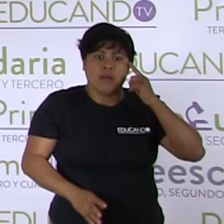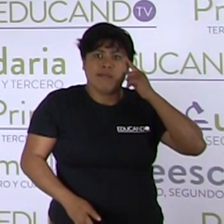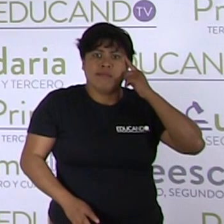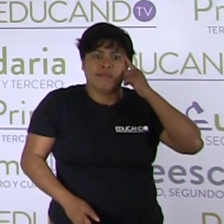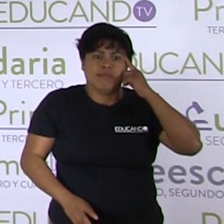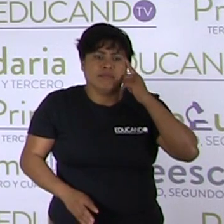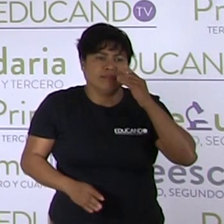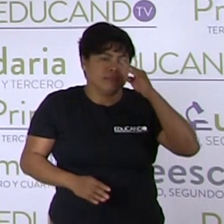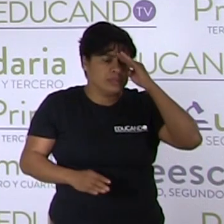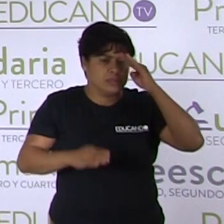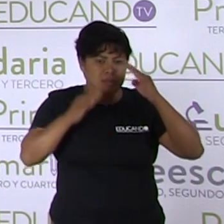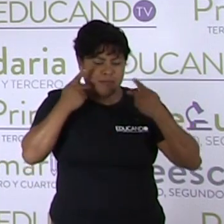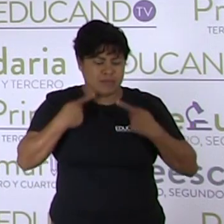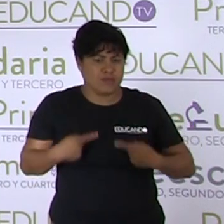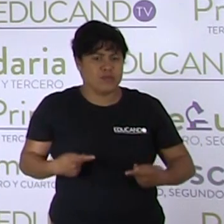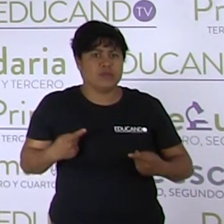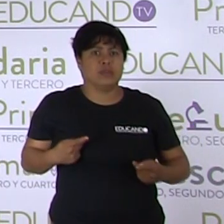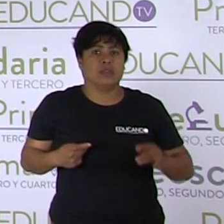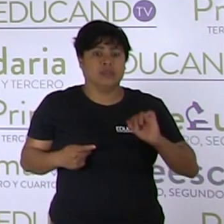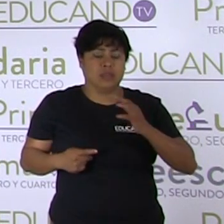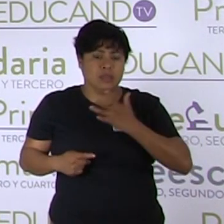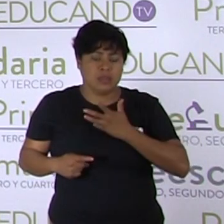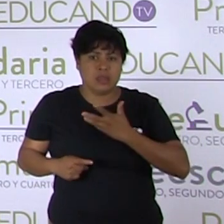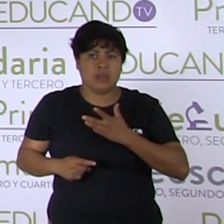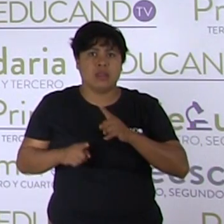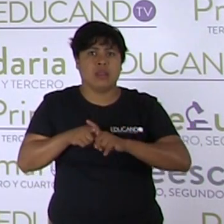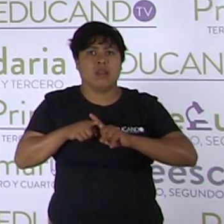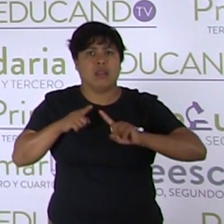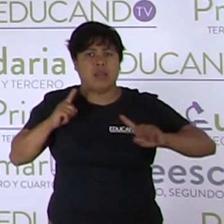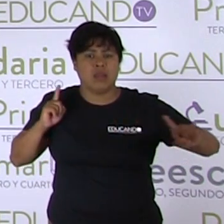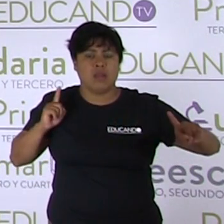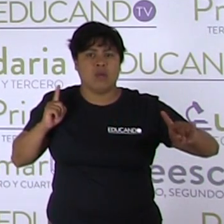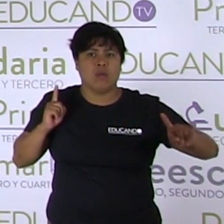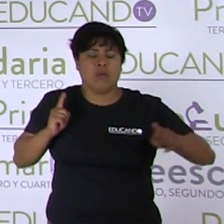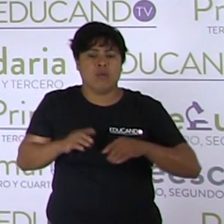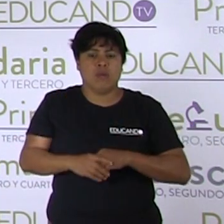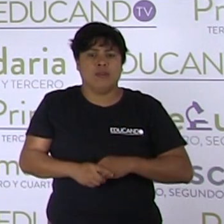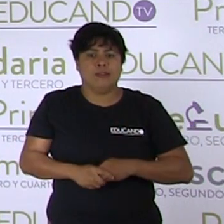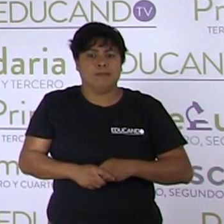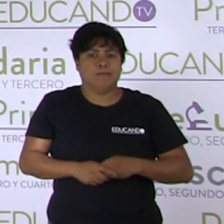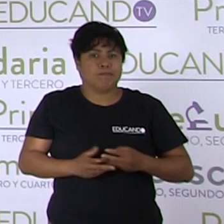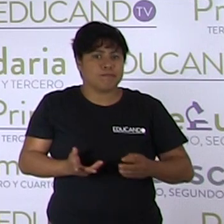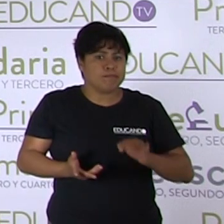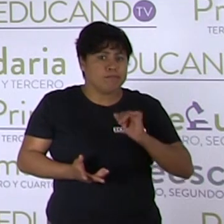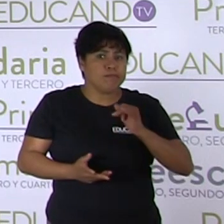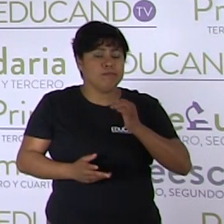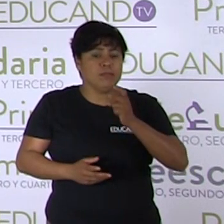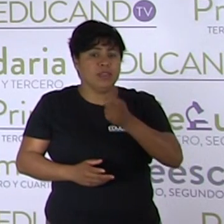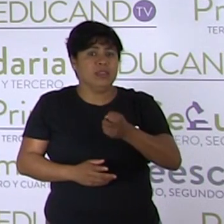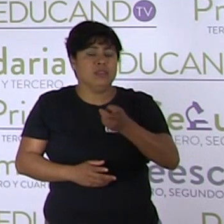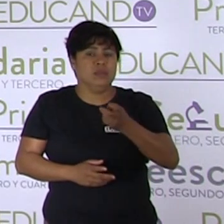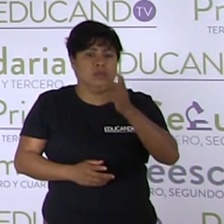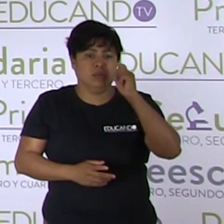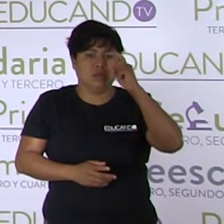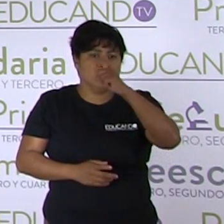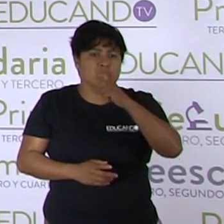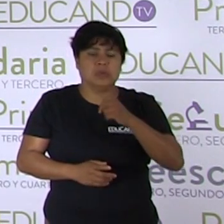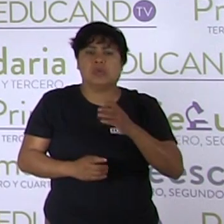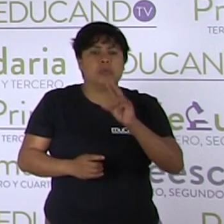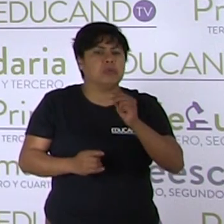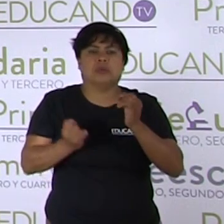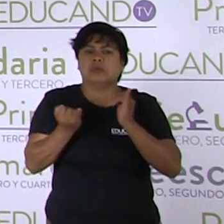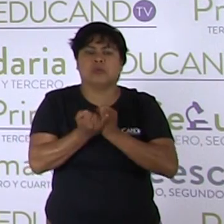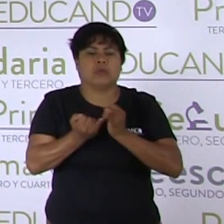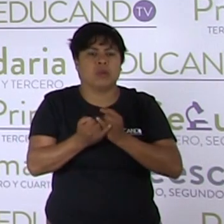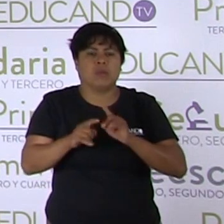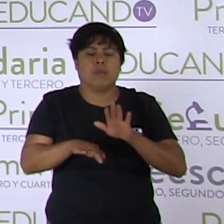boliviano. Y aunque tenga un lago, dice Benedetti, ¿sí?, pues no resulta igual,